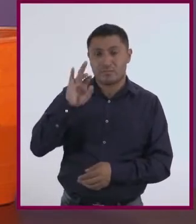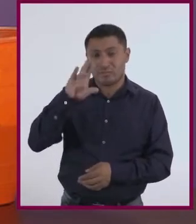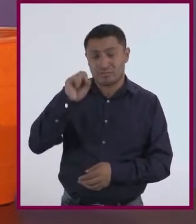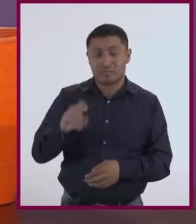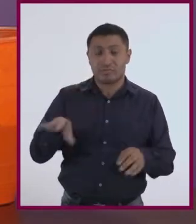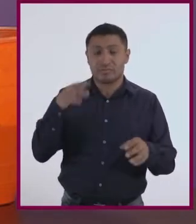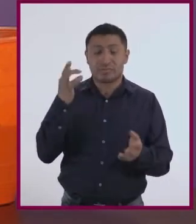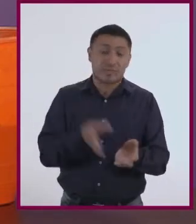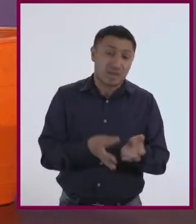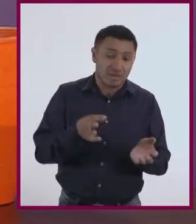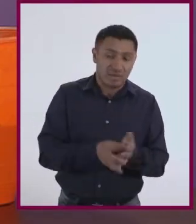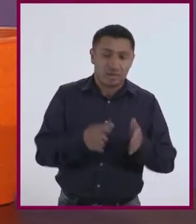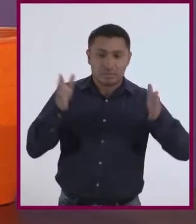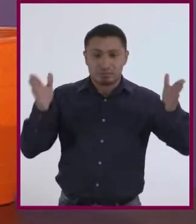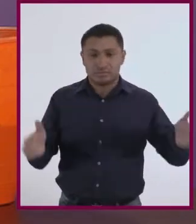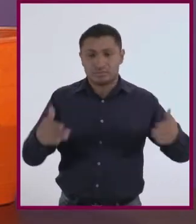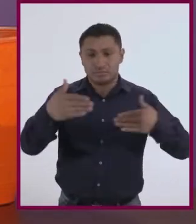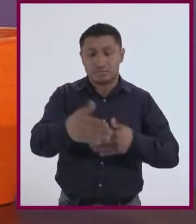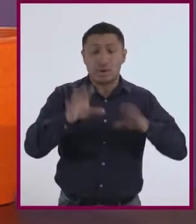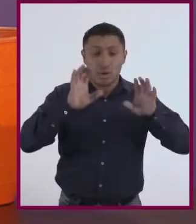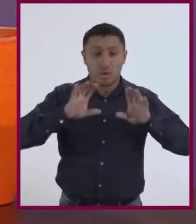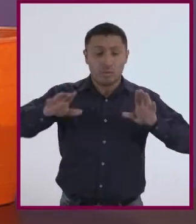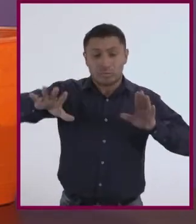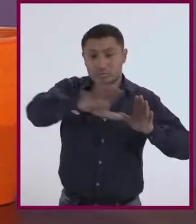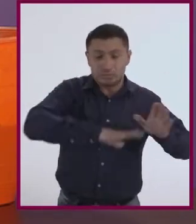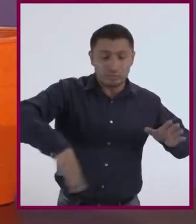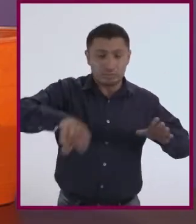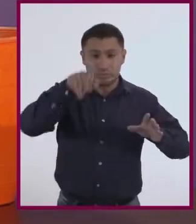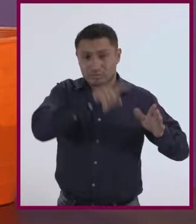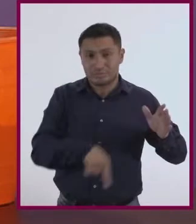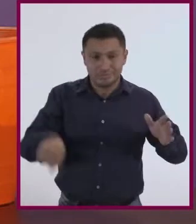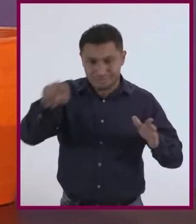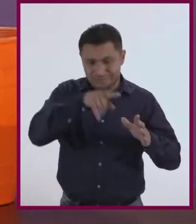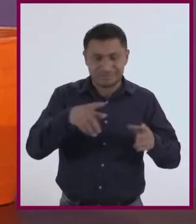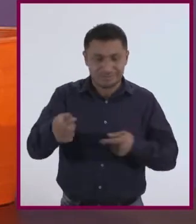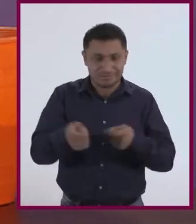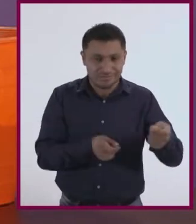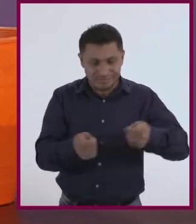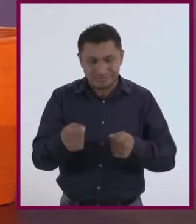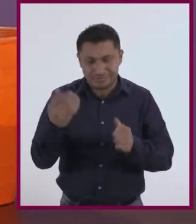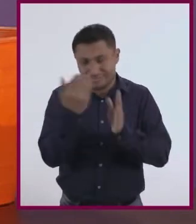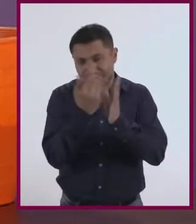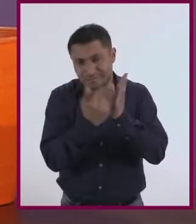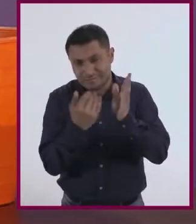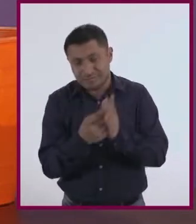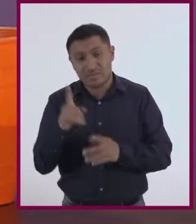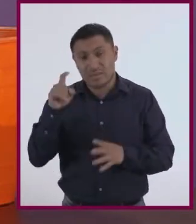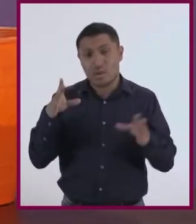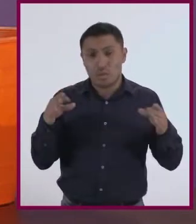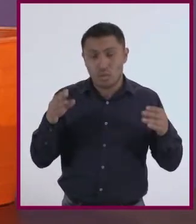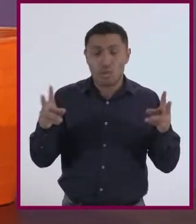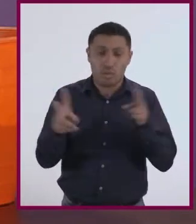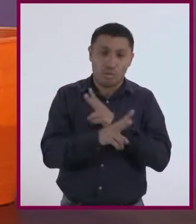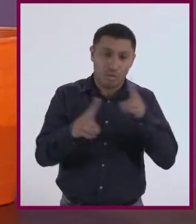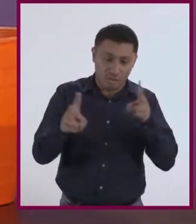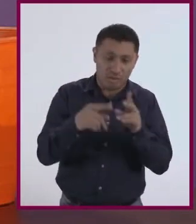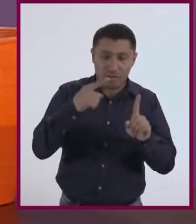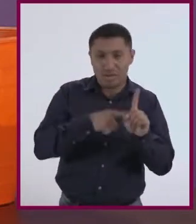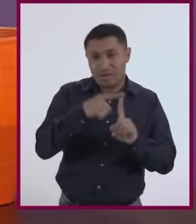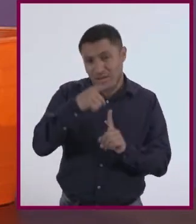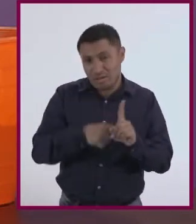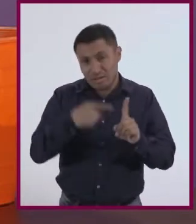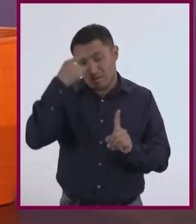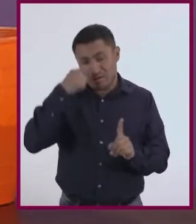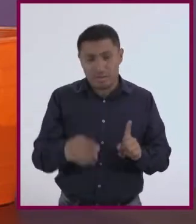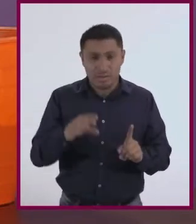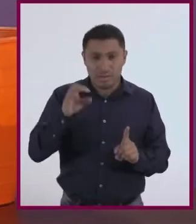estructuras metálicas, rectangulares o cilíndricas, donde se mantienen en control algunos parámetros como la humedad, aireación, temperatura,